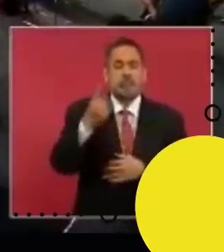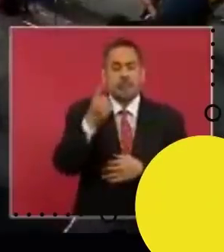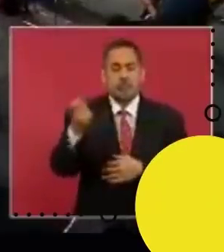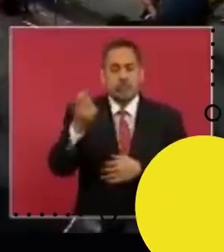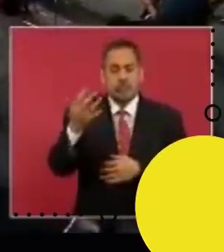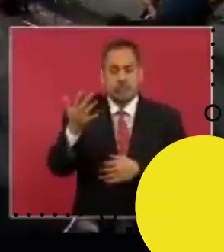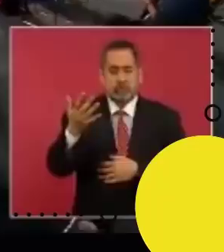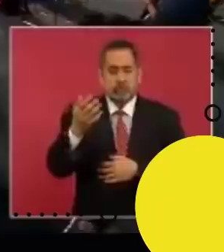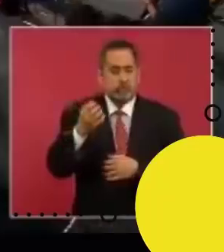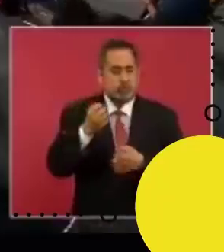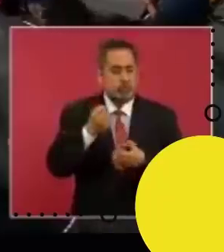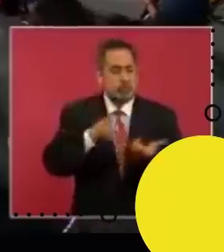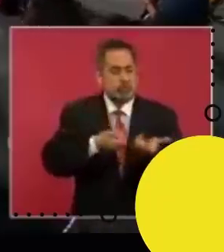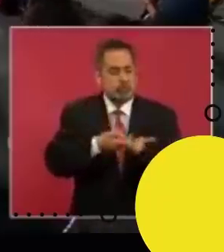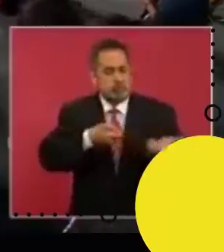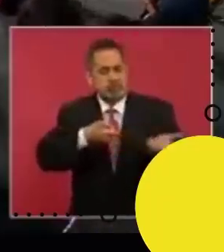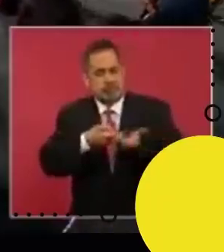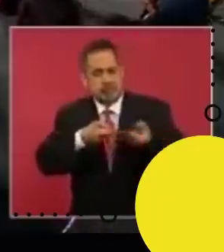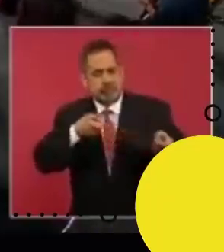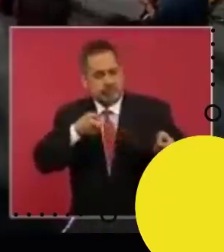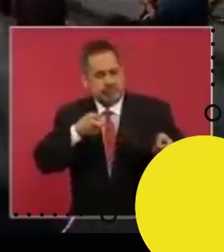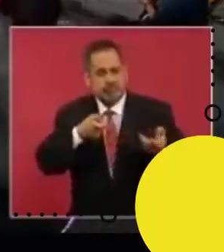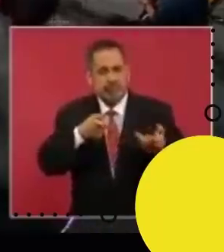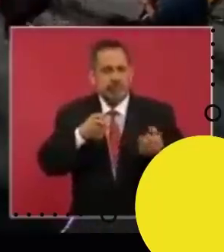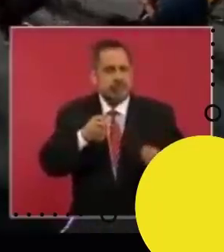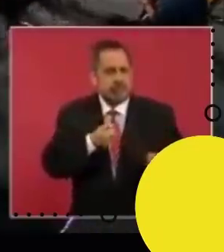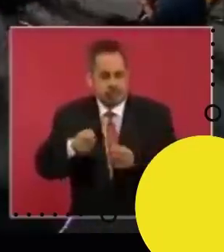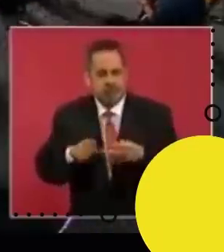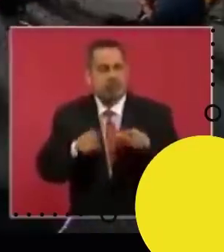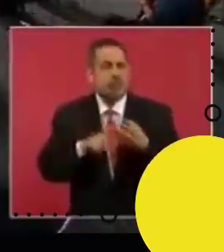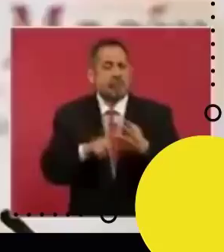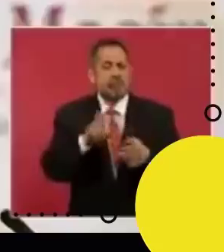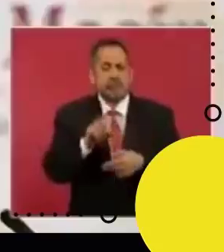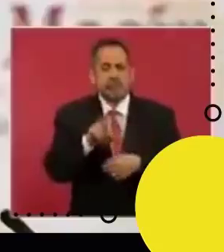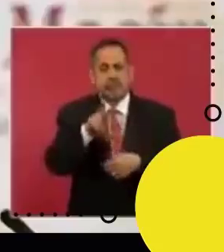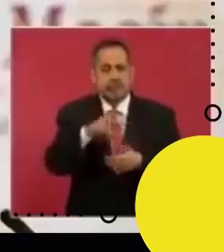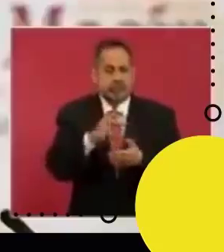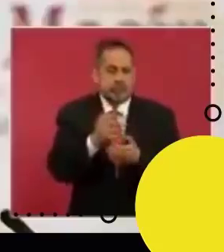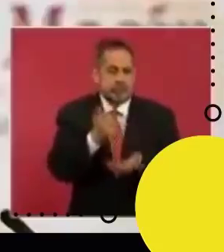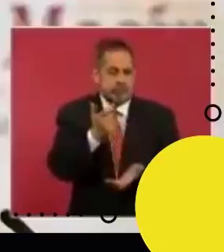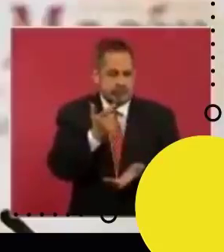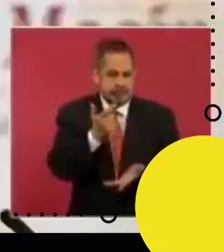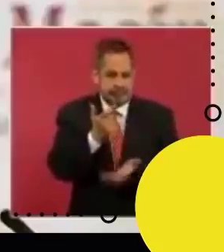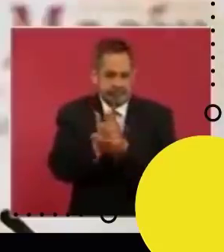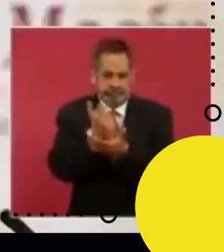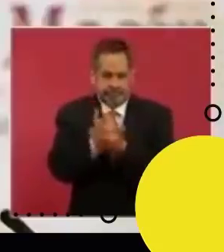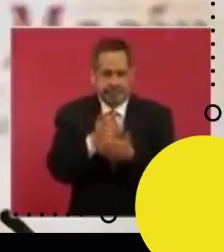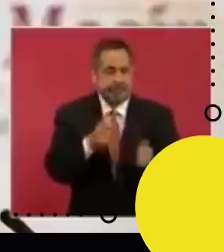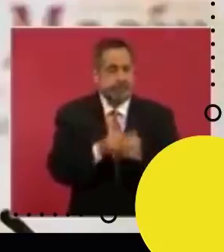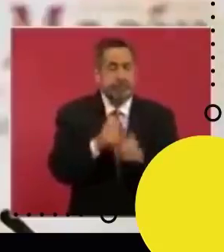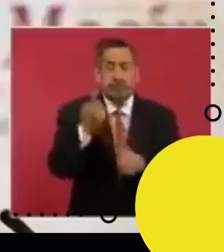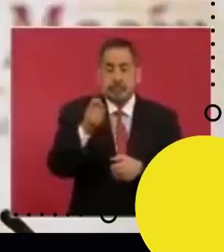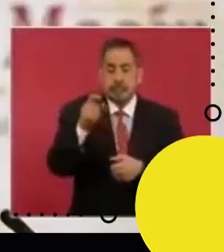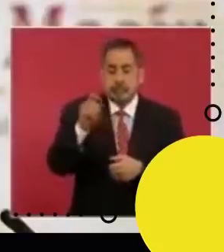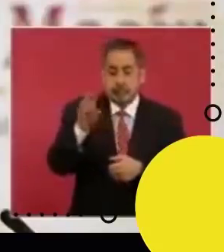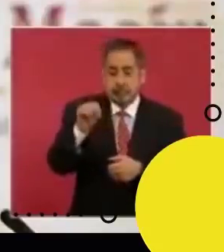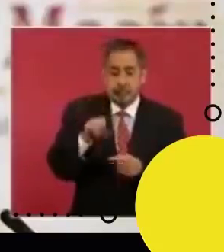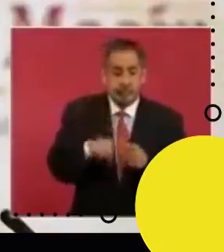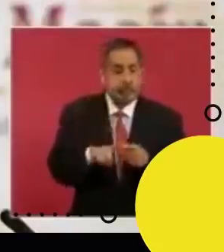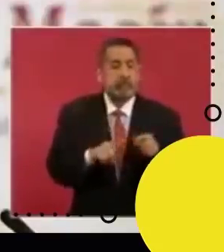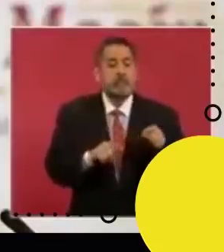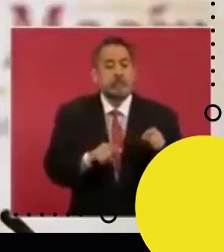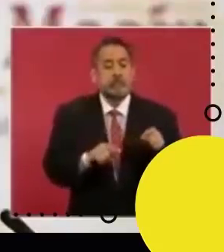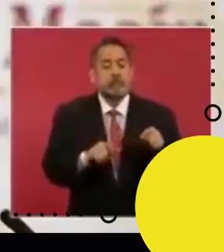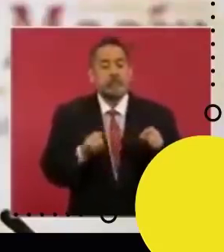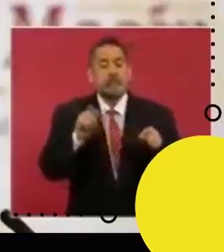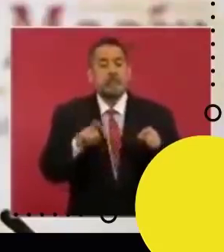150 armas largas y 38 armas cortas, 129 de ellas